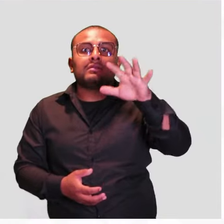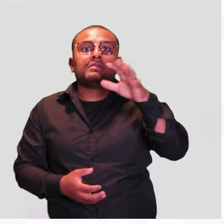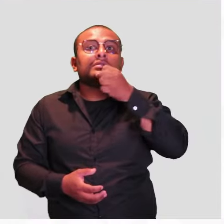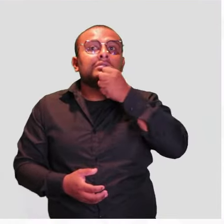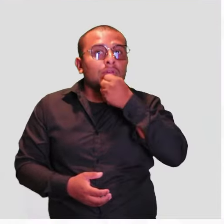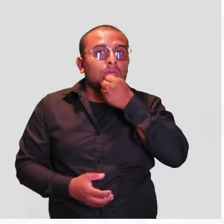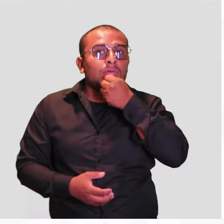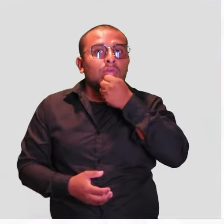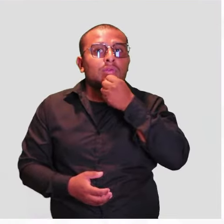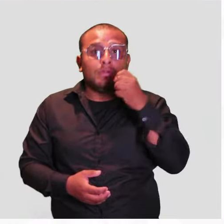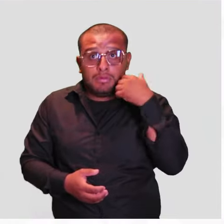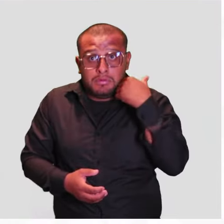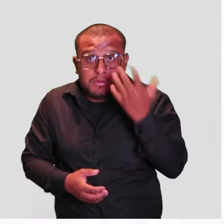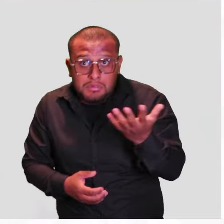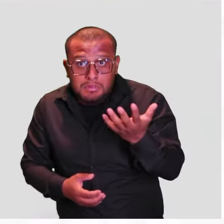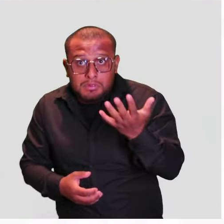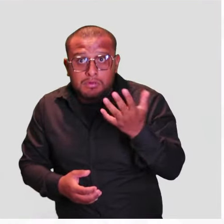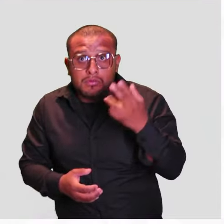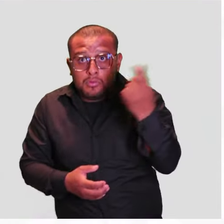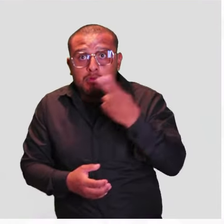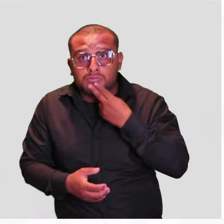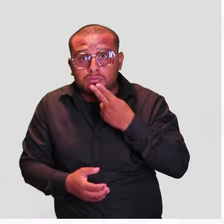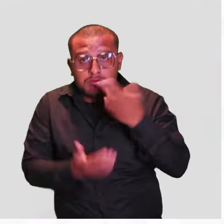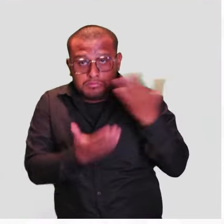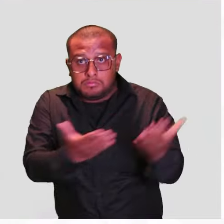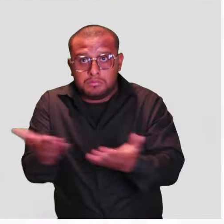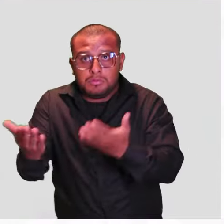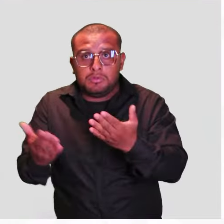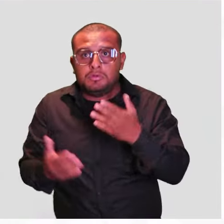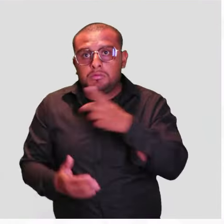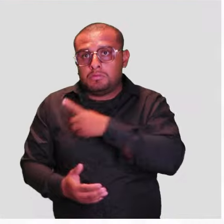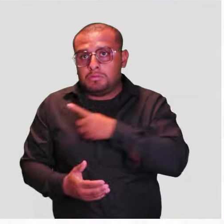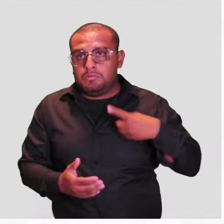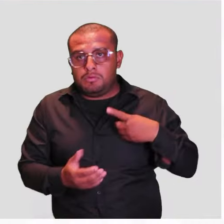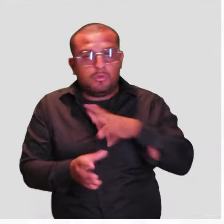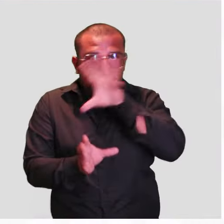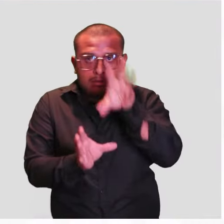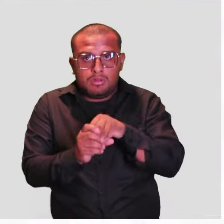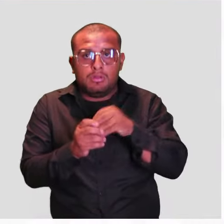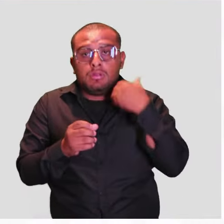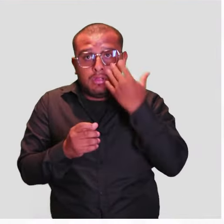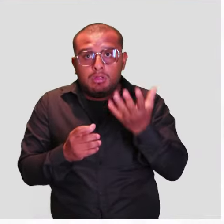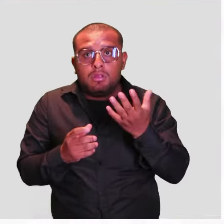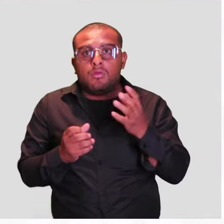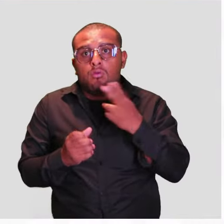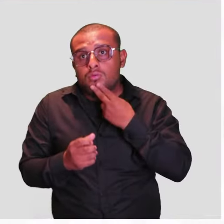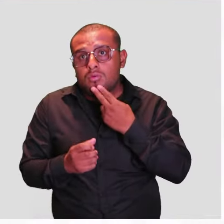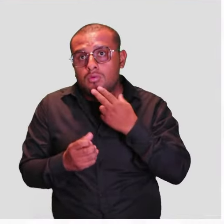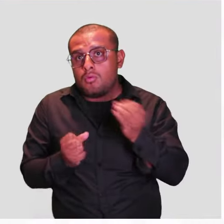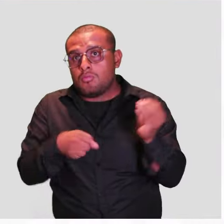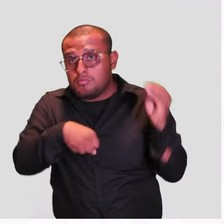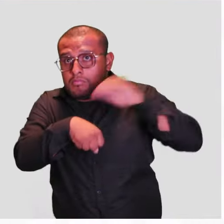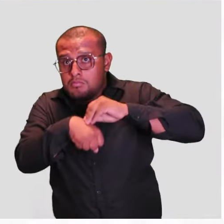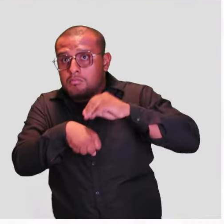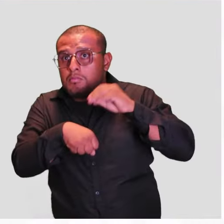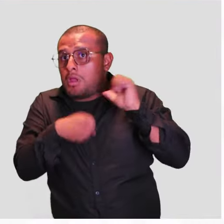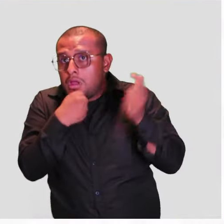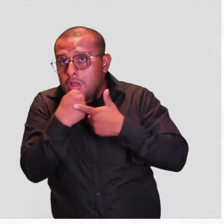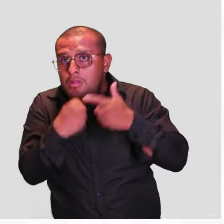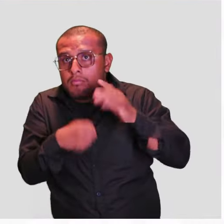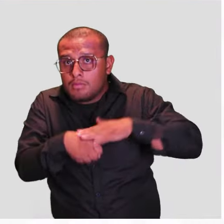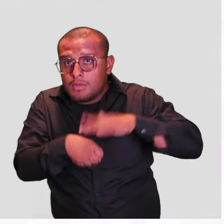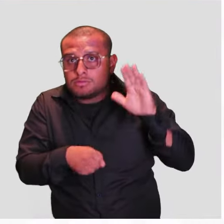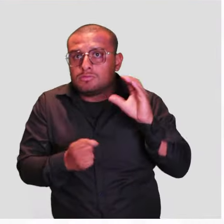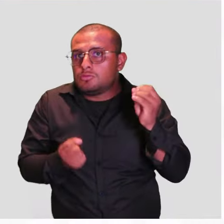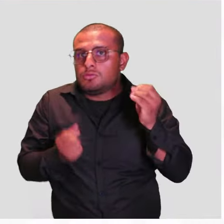este tiempo de 2 minutos que debe ser empleado en una sola intervención. ¿Desea usted agregar algo más en estos 10 segundos o declina